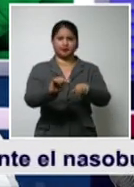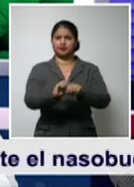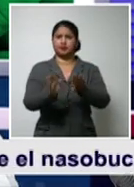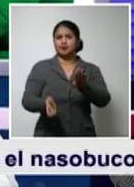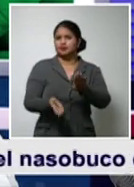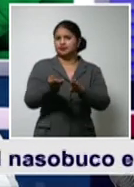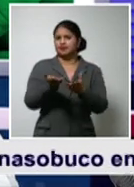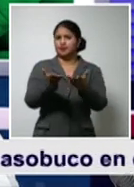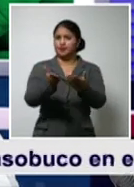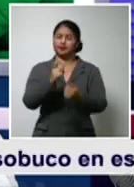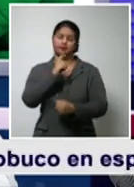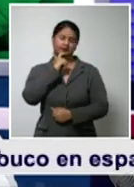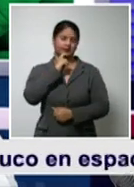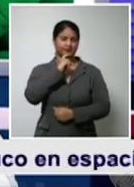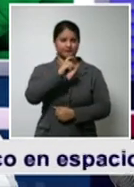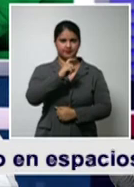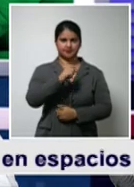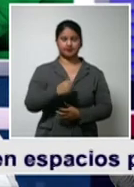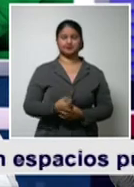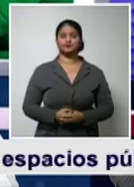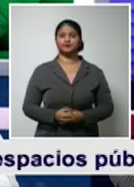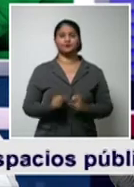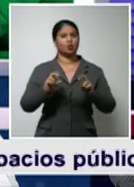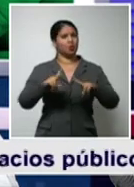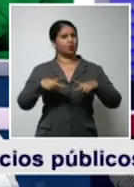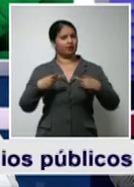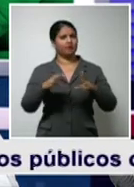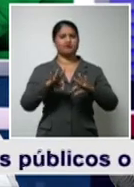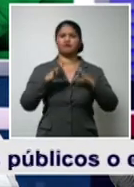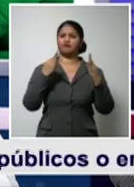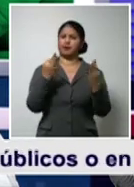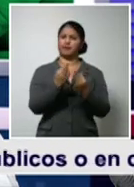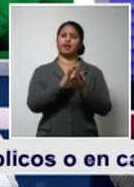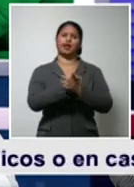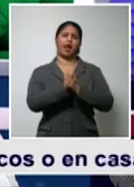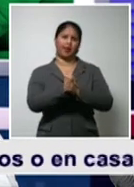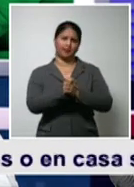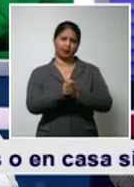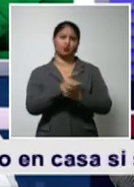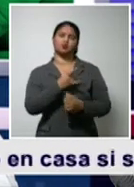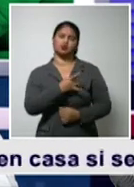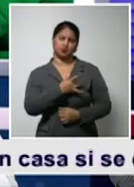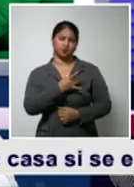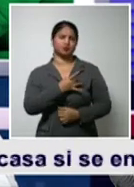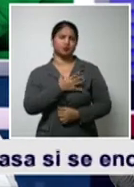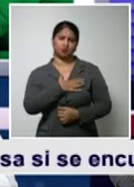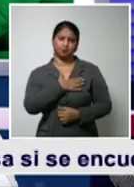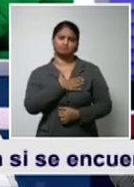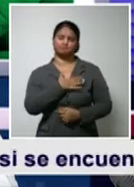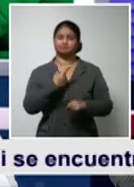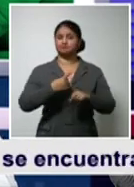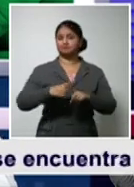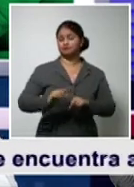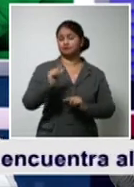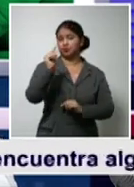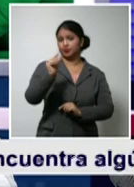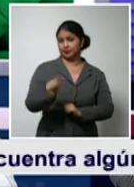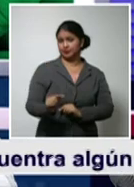reanimación. Nuevamente nuestras condolencias. La otra es una paciente femenina también